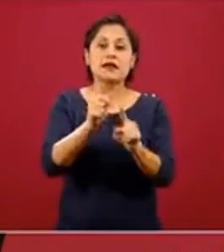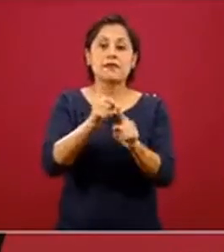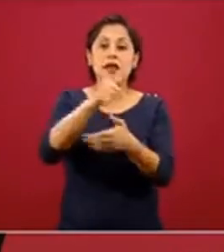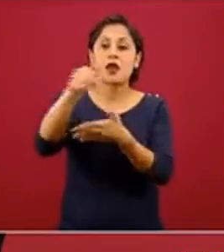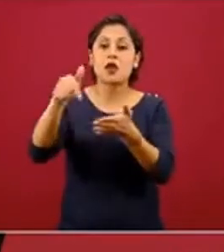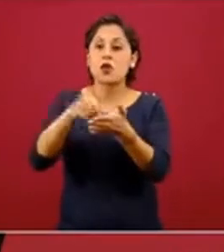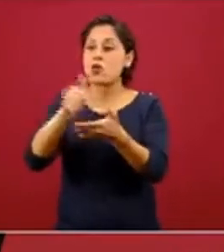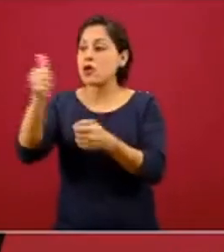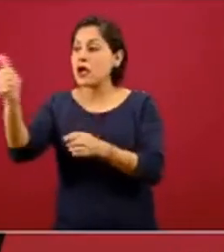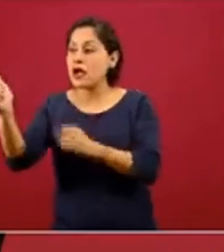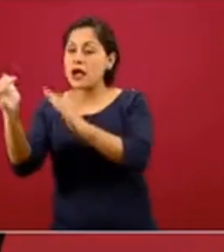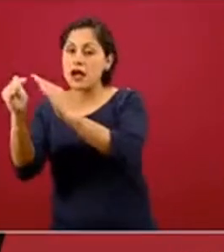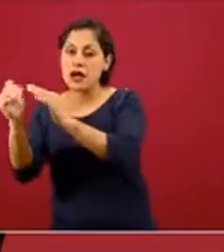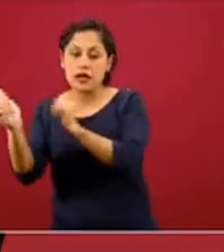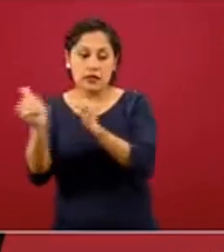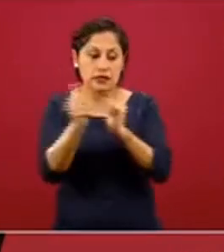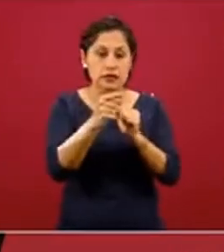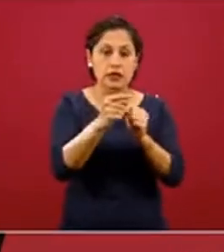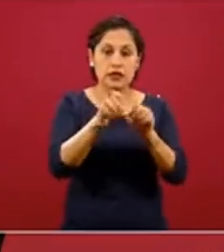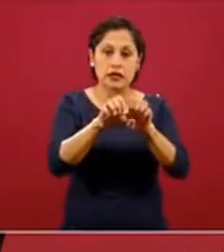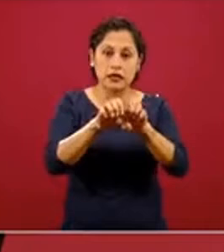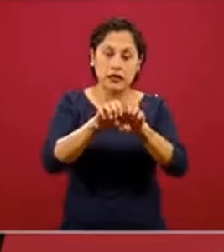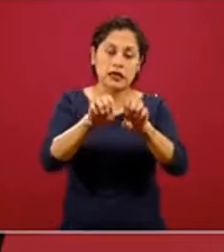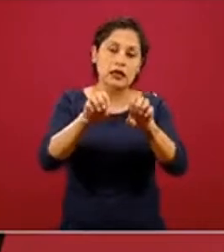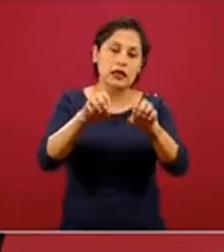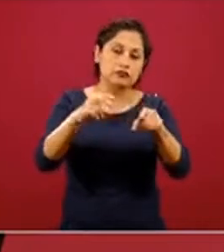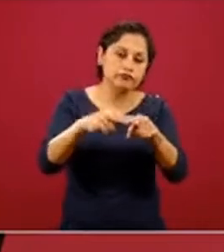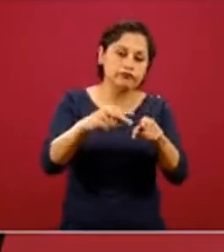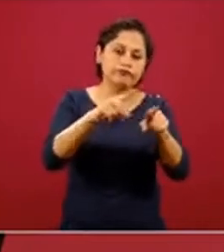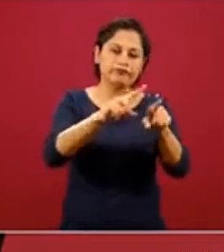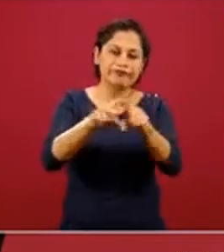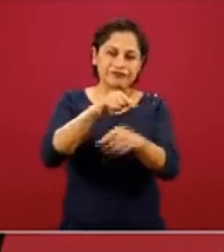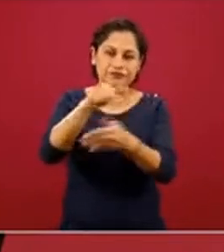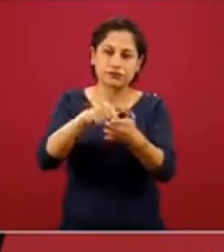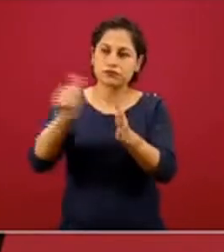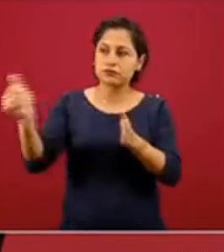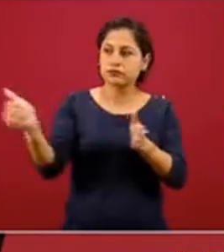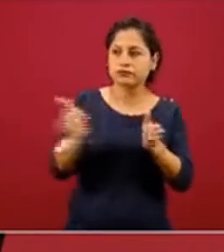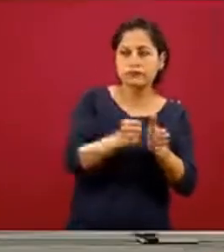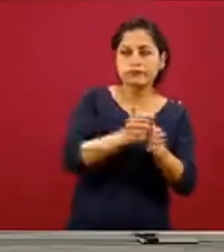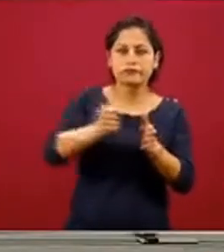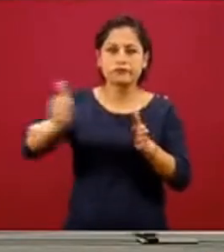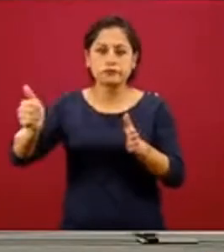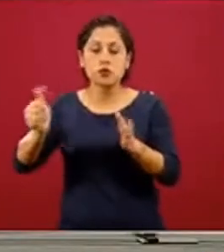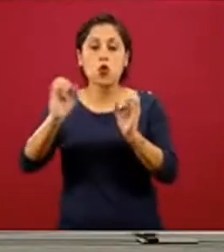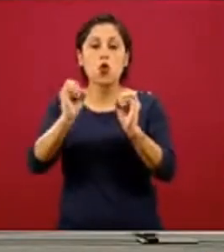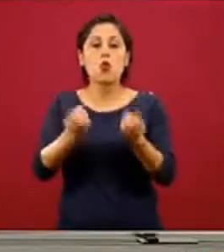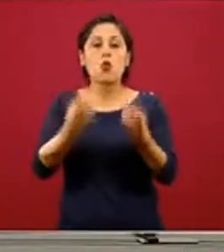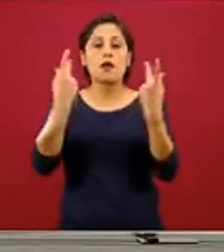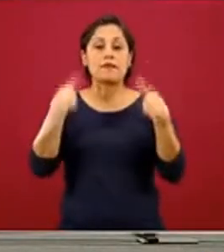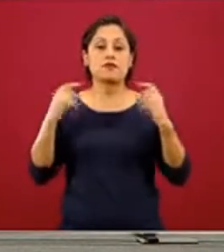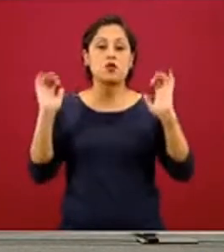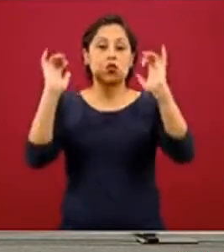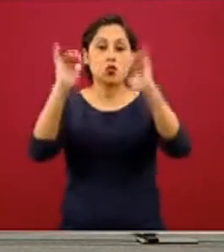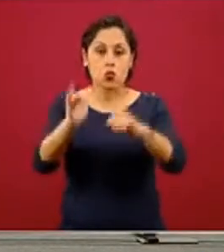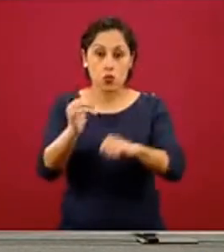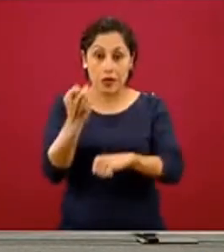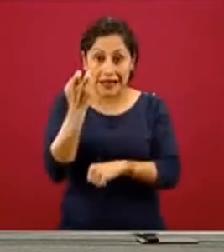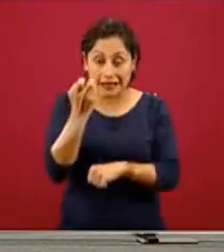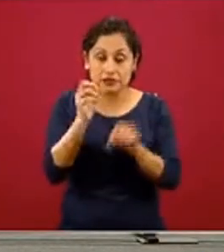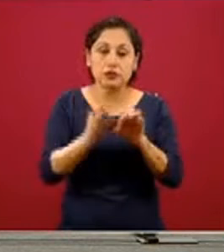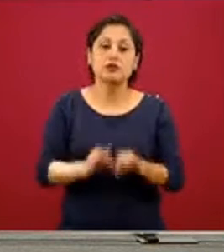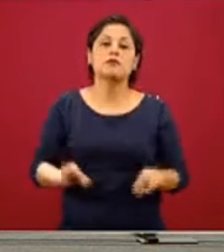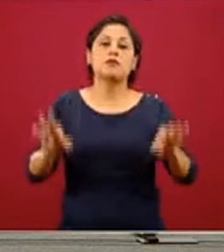intervalo de movilidad de esas personas son las dos variables más relevantes que determinan la probabilidad de